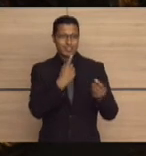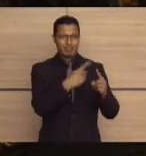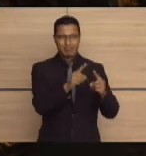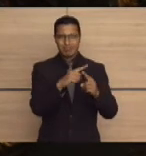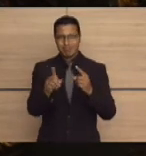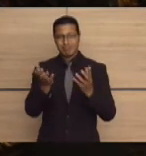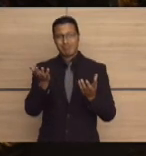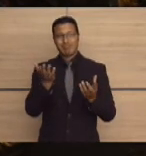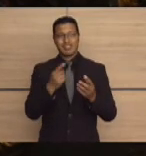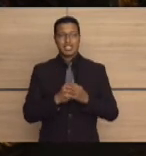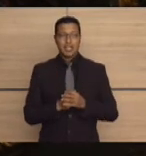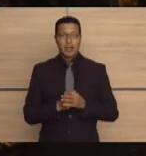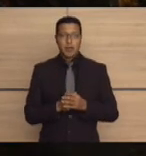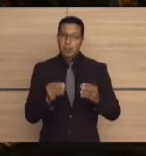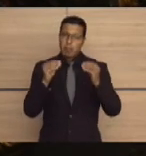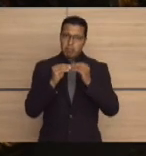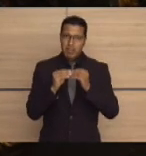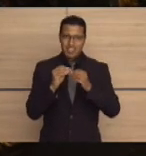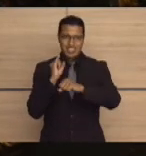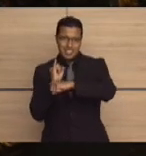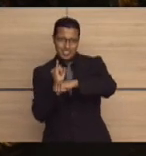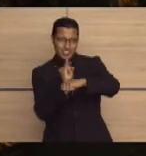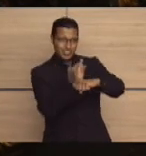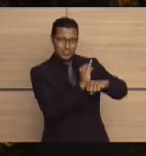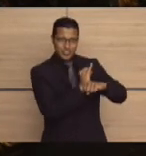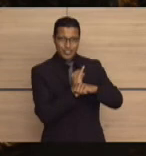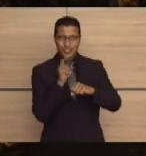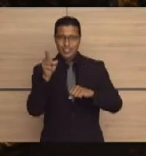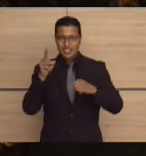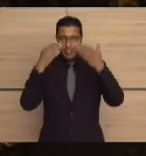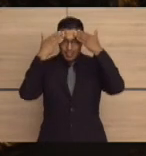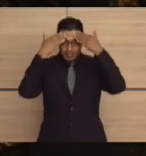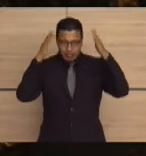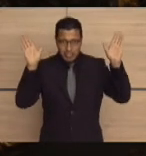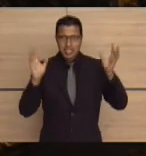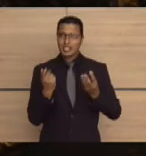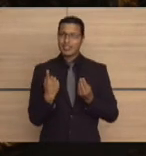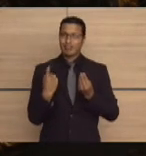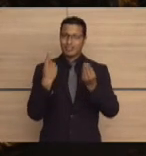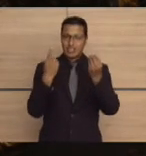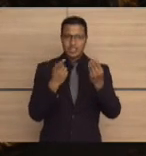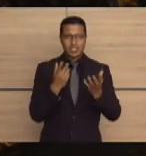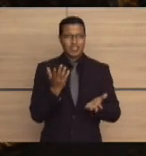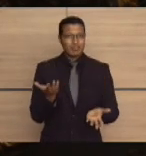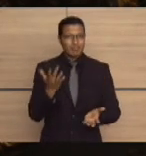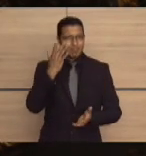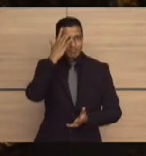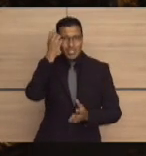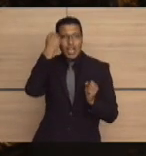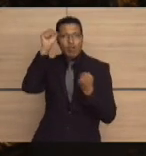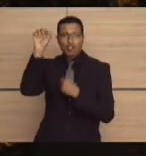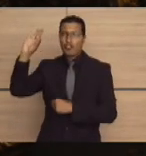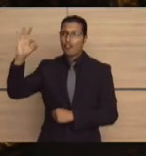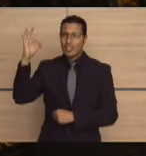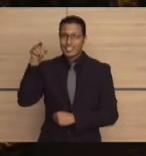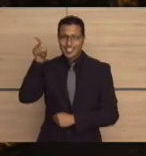cristiano, el peso que tienen las instituciones democráticas inspiradas en la Revolución Francesa y en